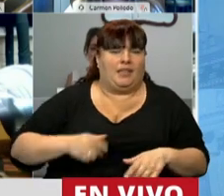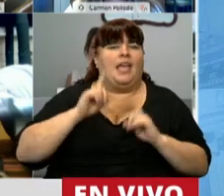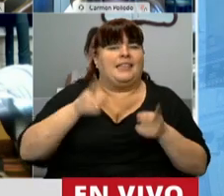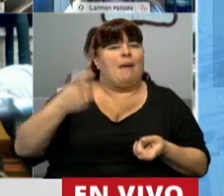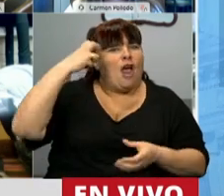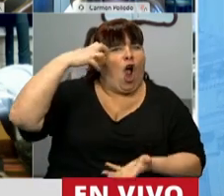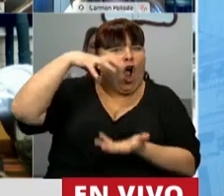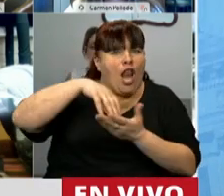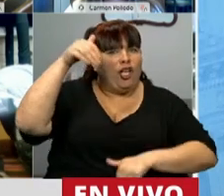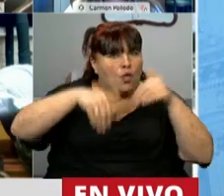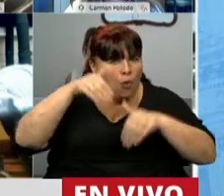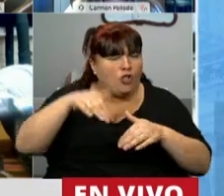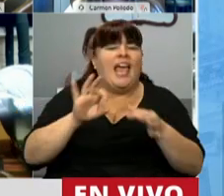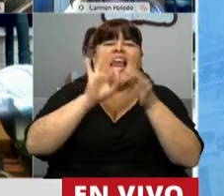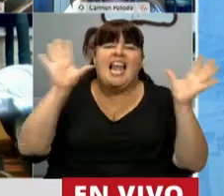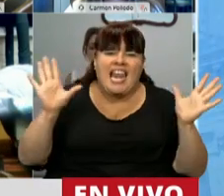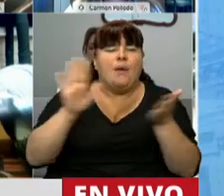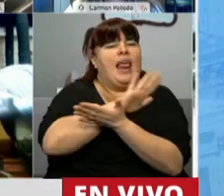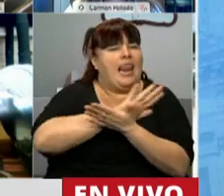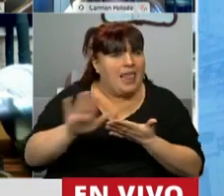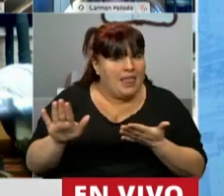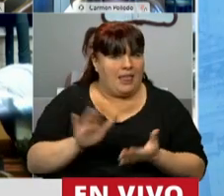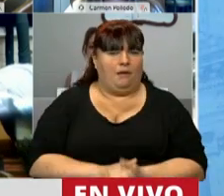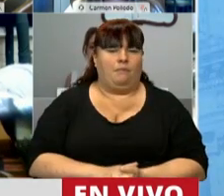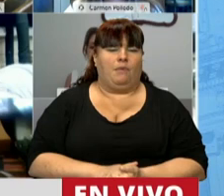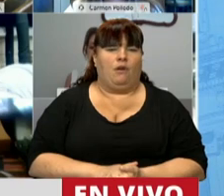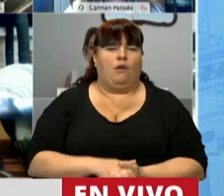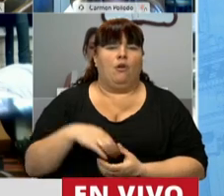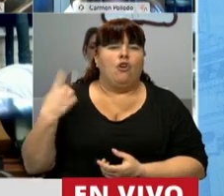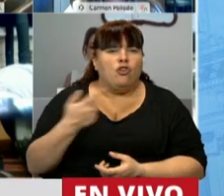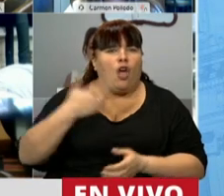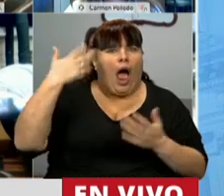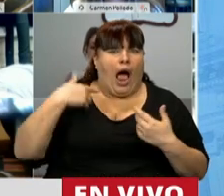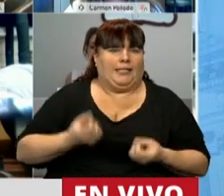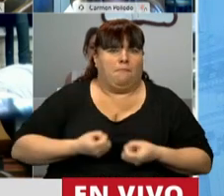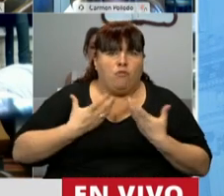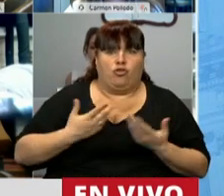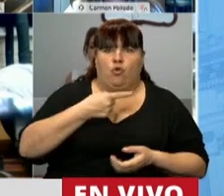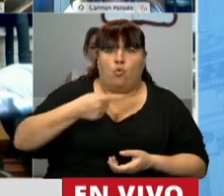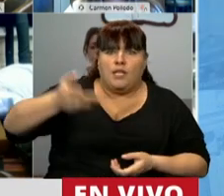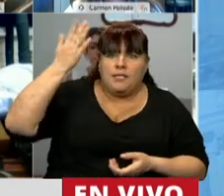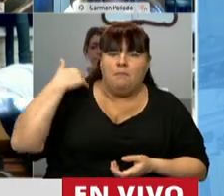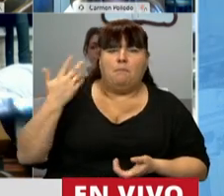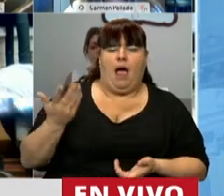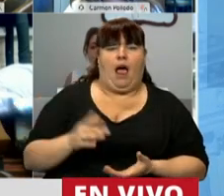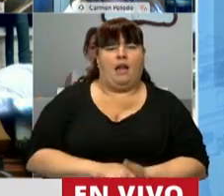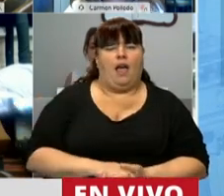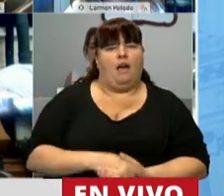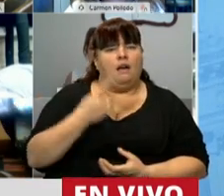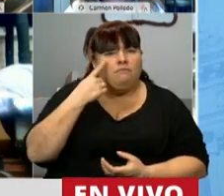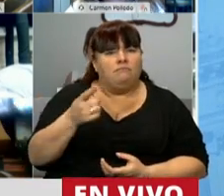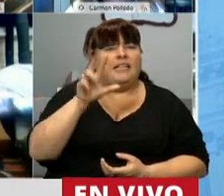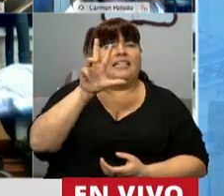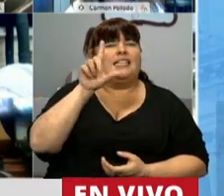y parlamentarias libres y transparentes. Nos conmovíamos la semana pasada celebrando